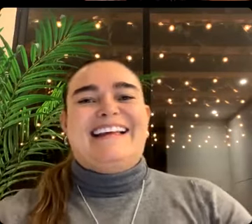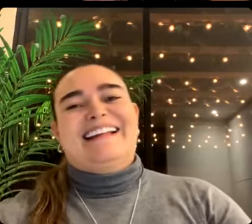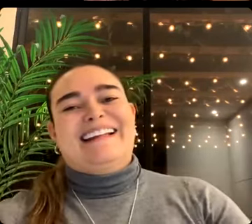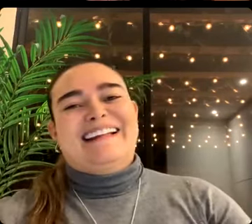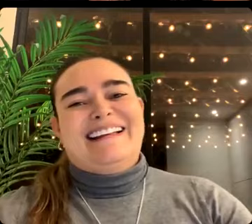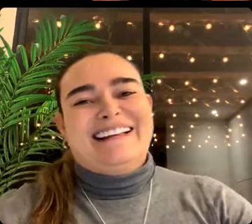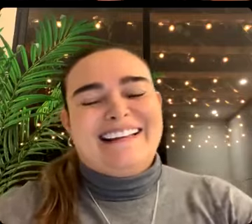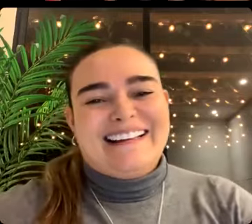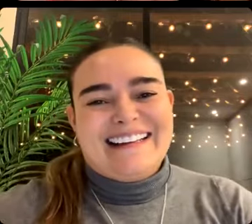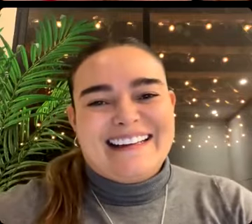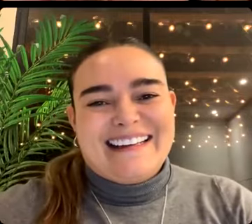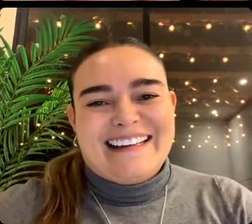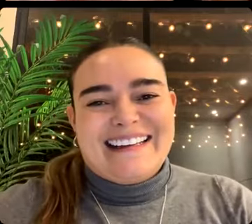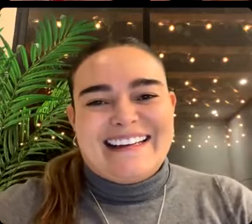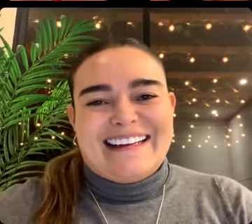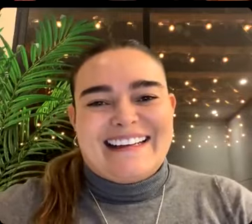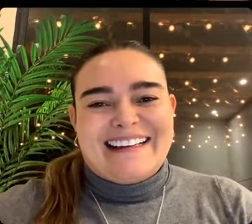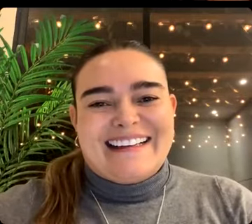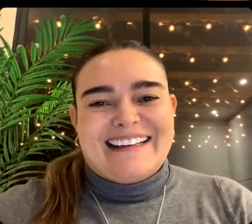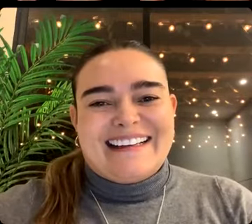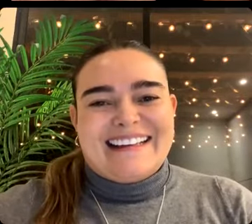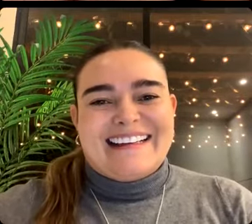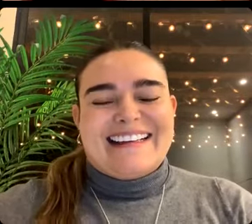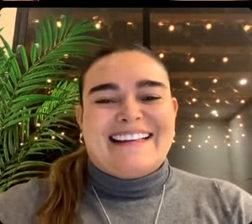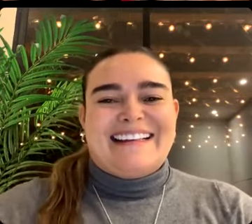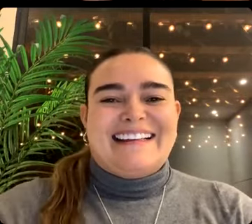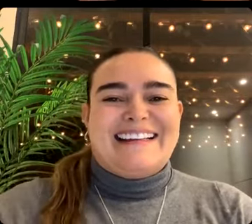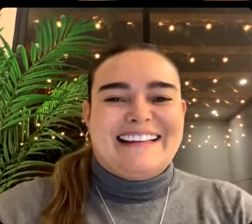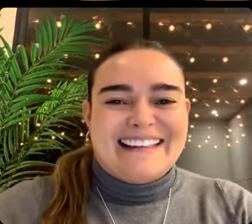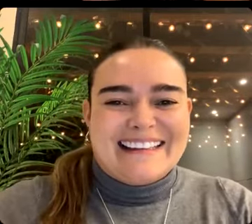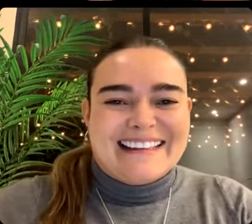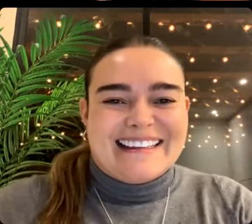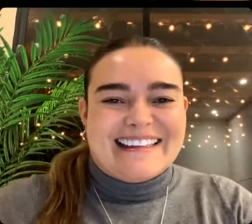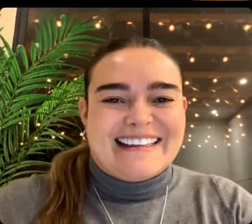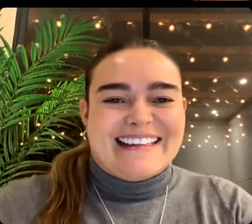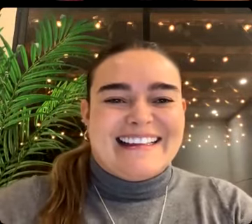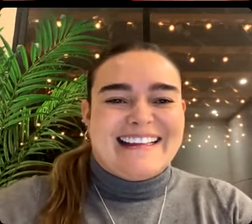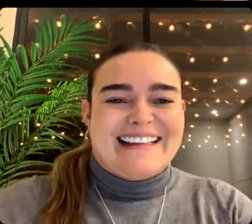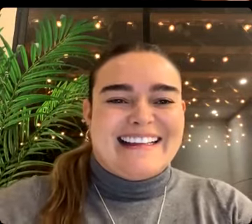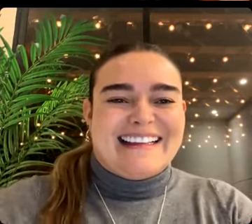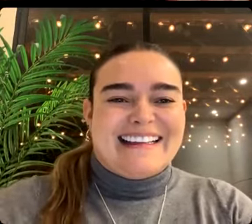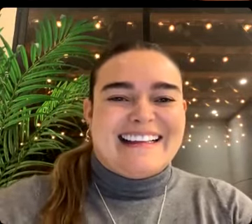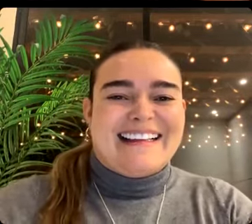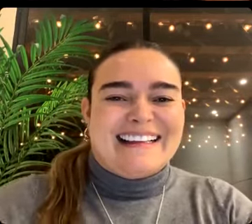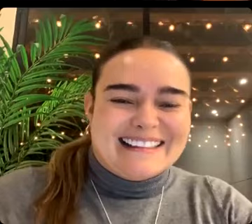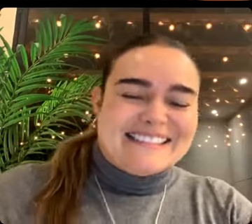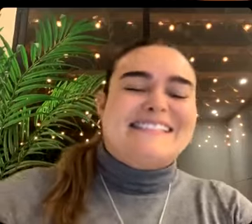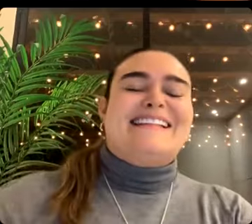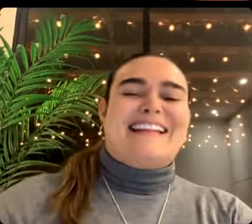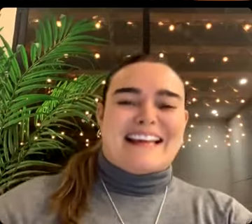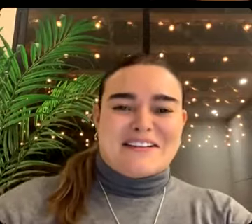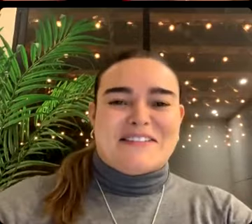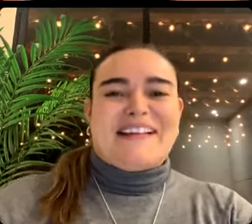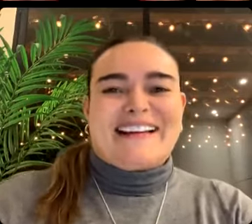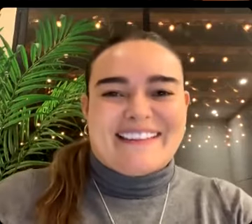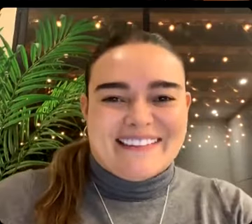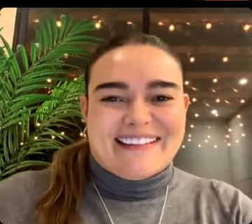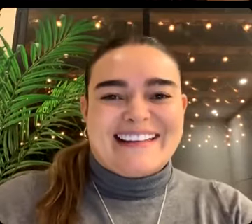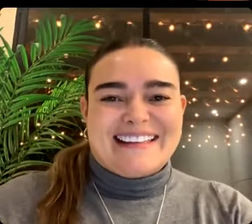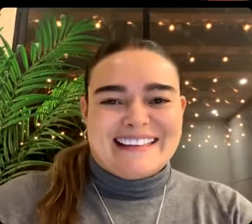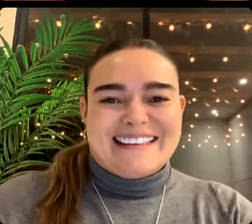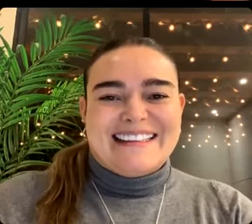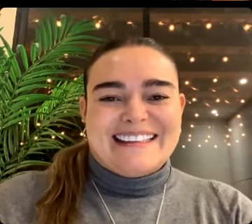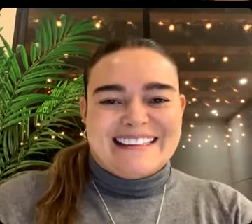comunidad Smartfins, los felicito. Gracias por participar, gracias por democratizar el cine, gracias por